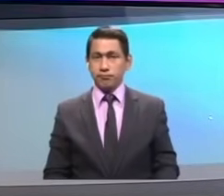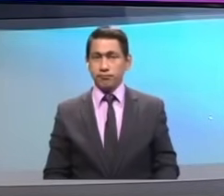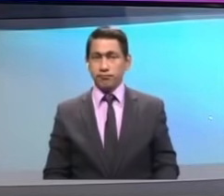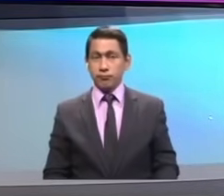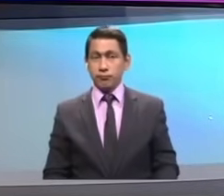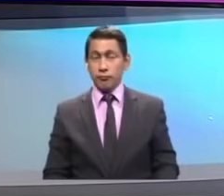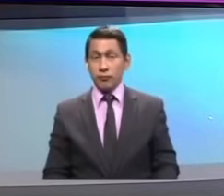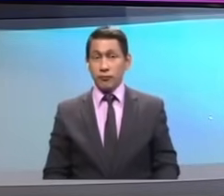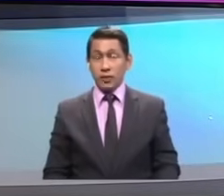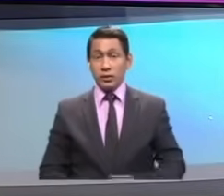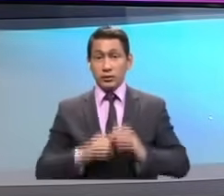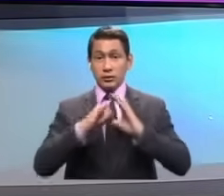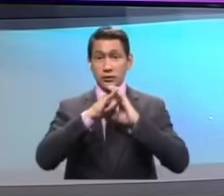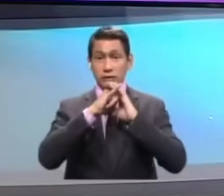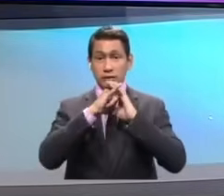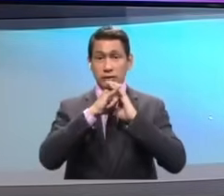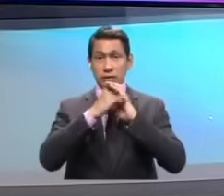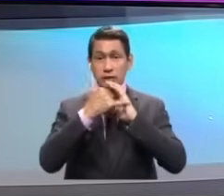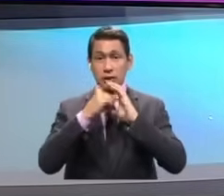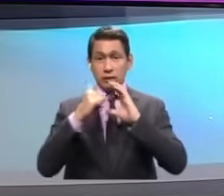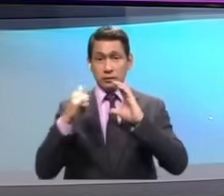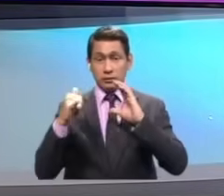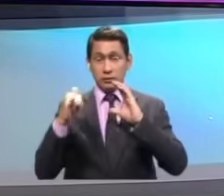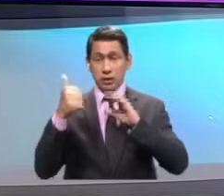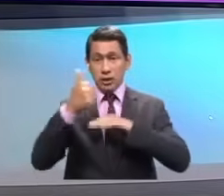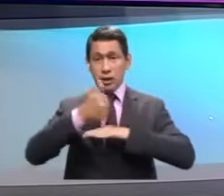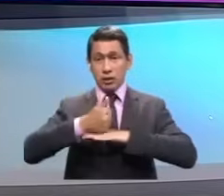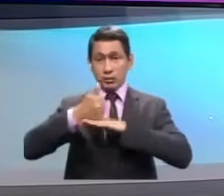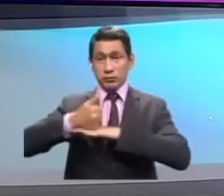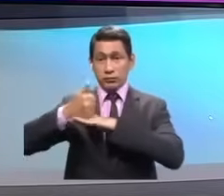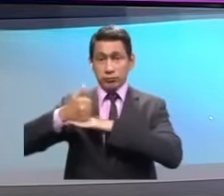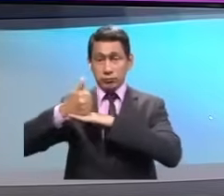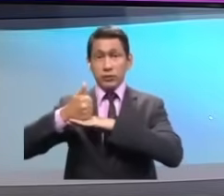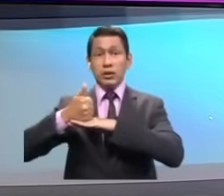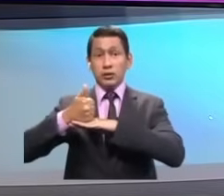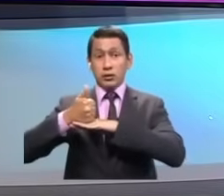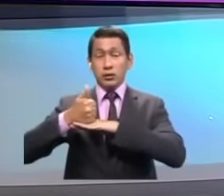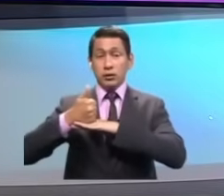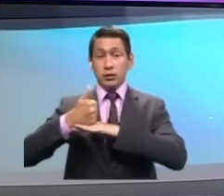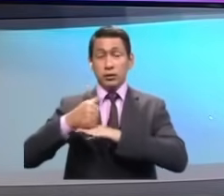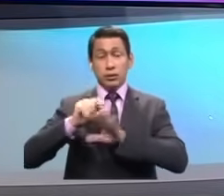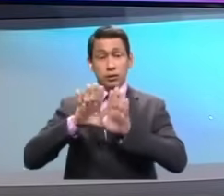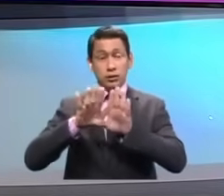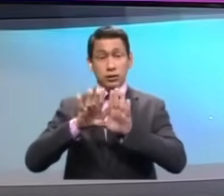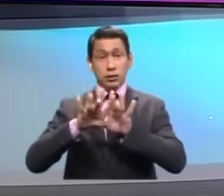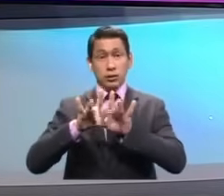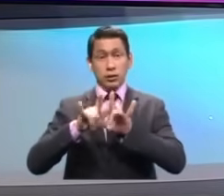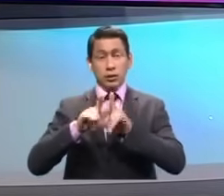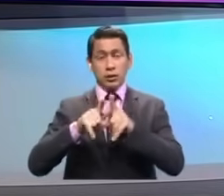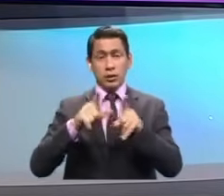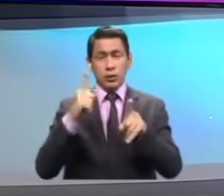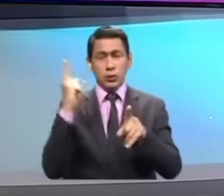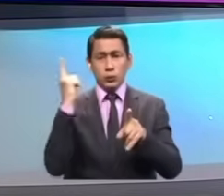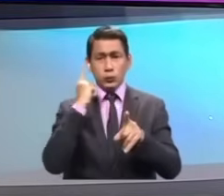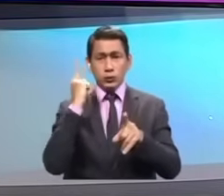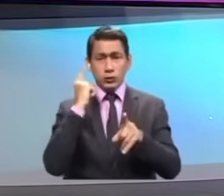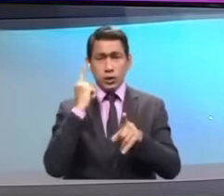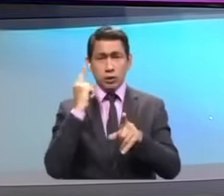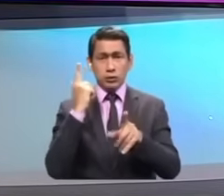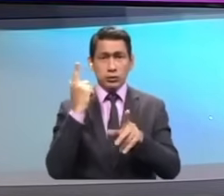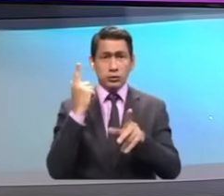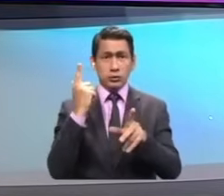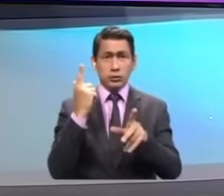Y en Santa Elena, las autoridades se movilizaron en la noche tras la alerta por la presencia de lo que muchos consideraron